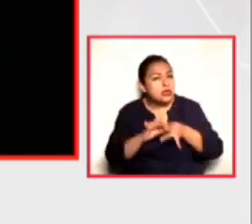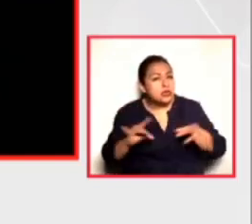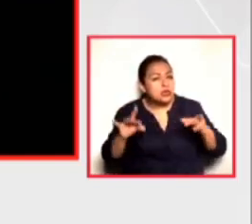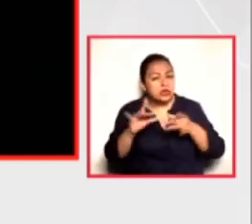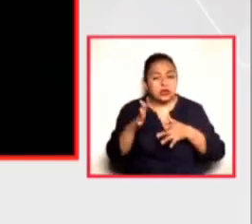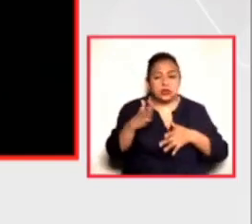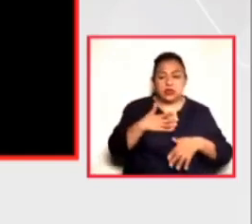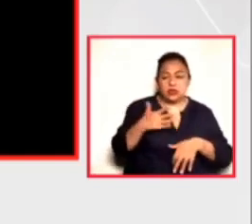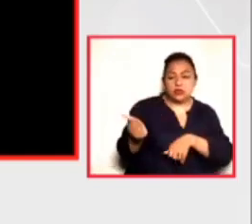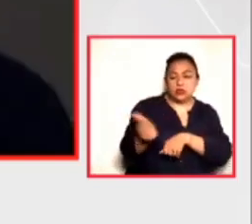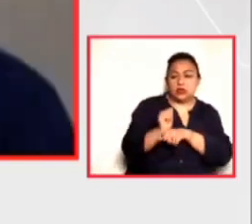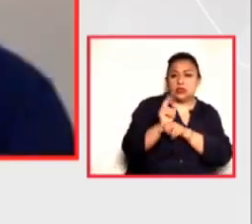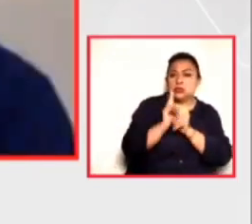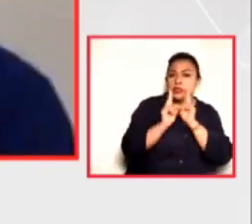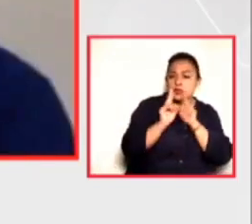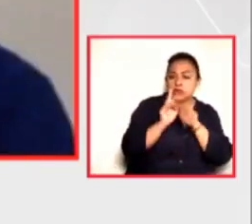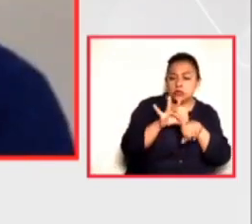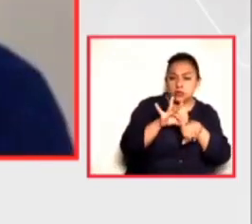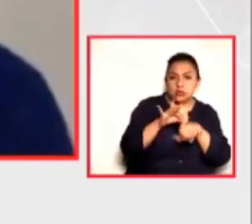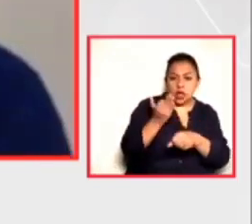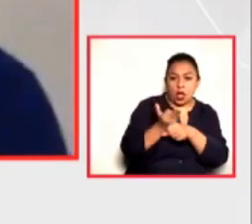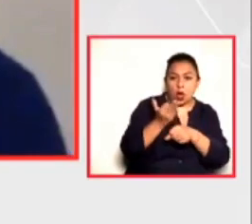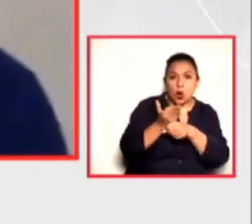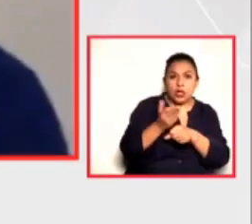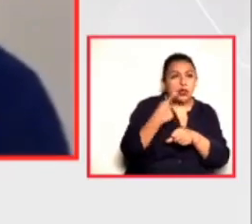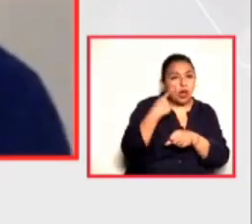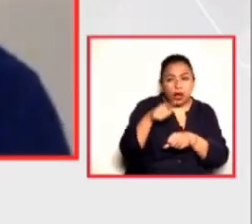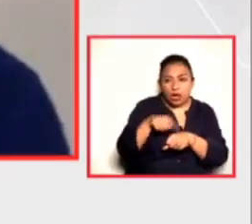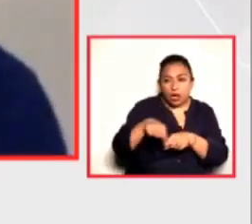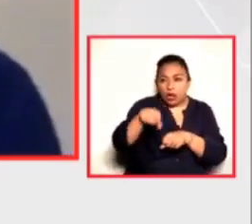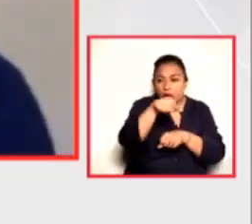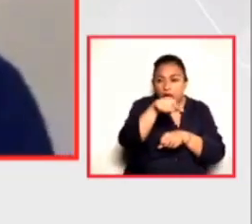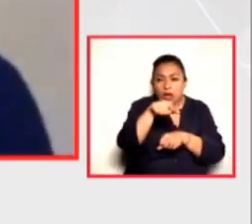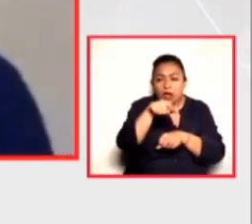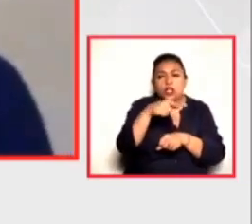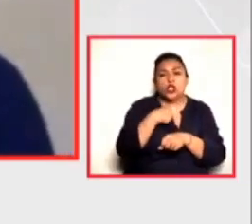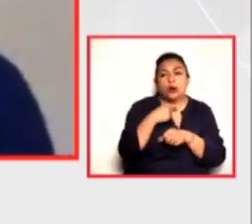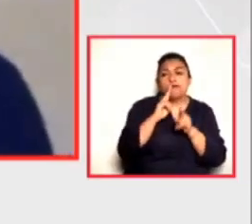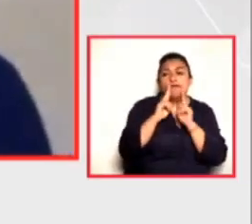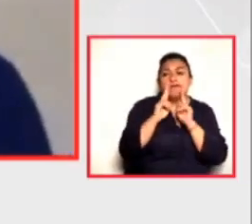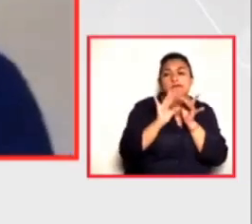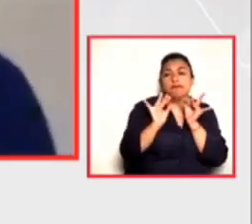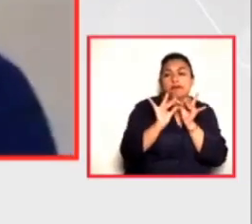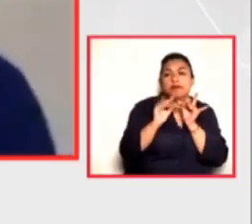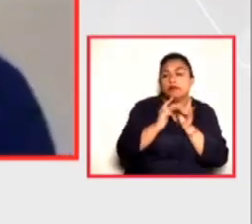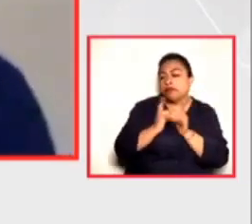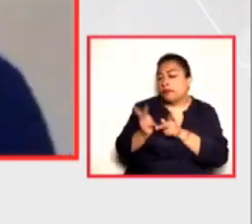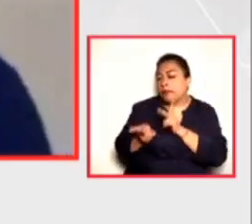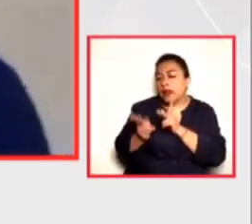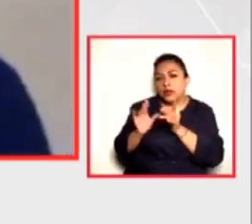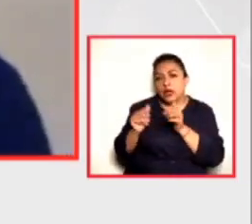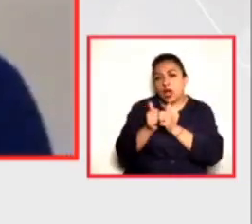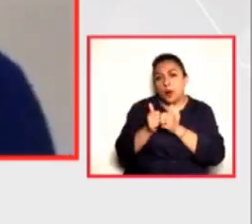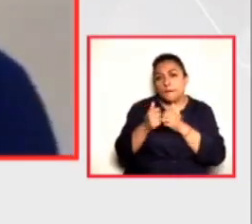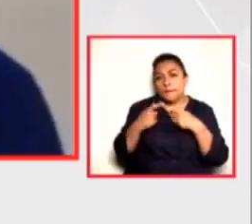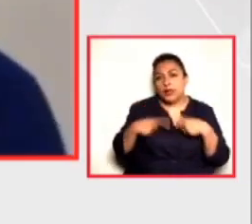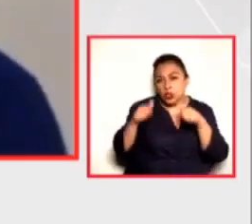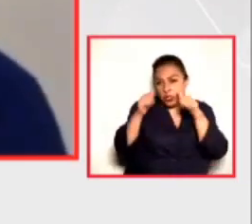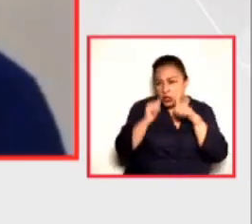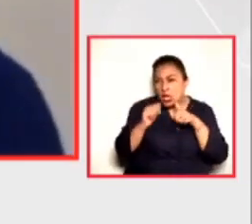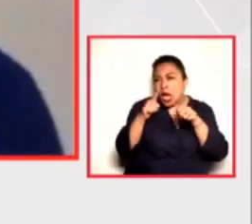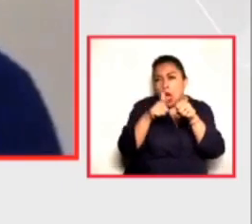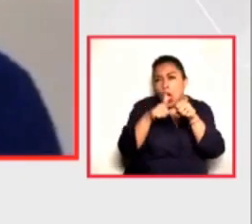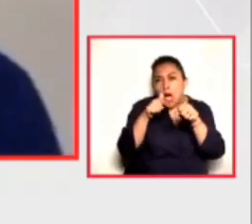lo que está sucediendo. Le platica a las personas ciegas qué colores de iluminación están